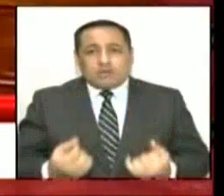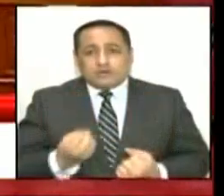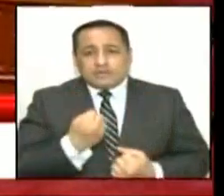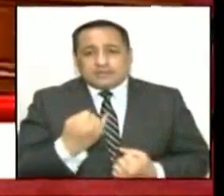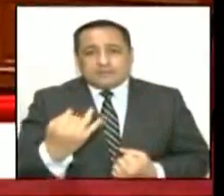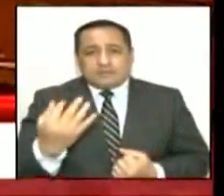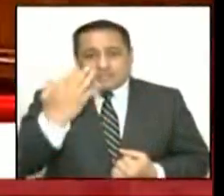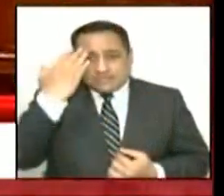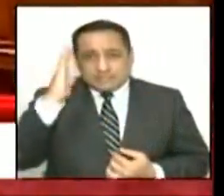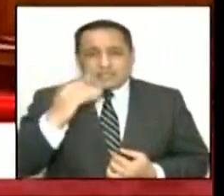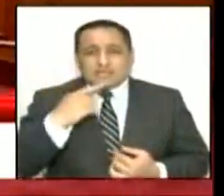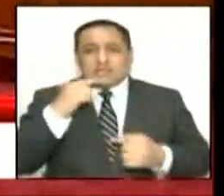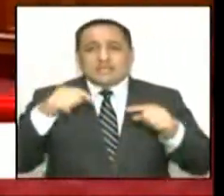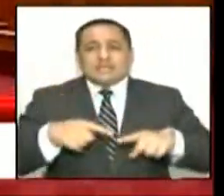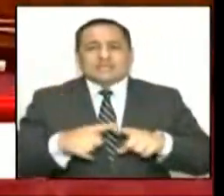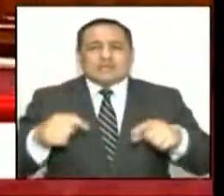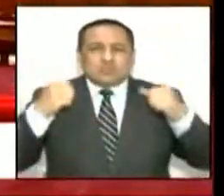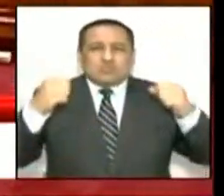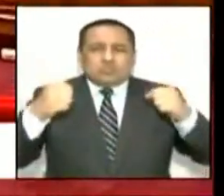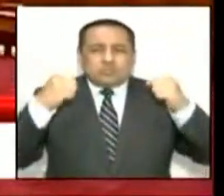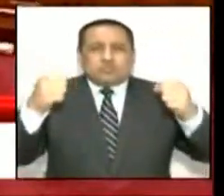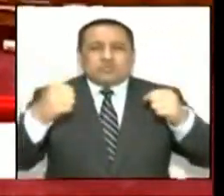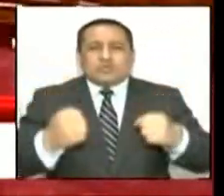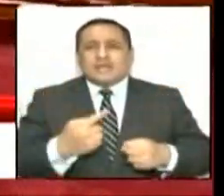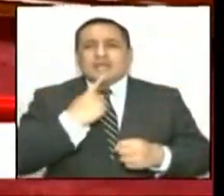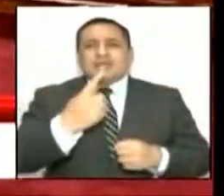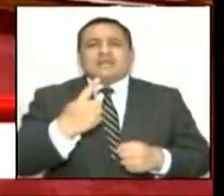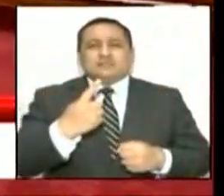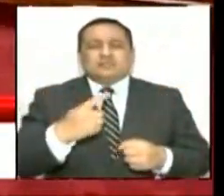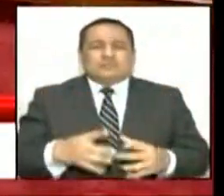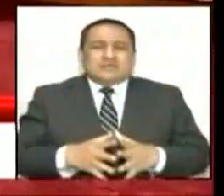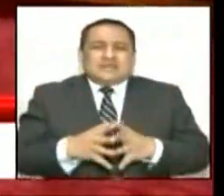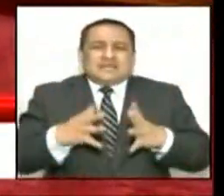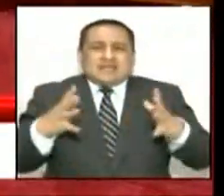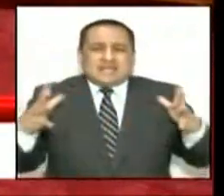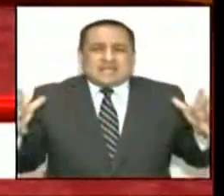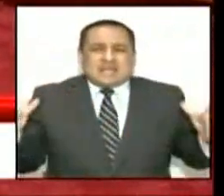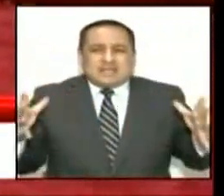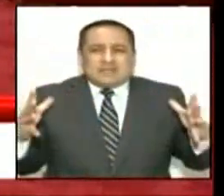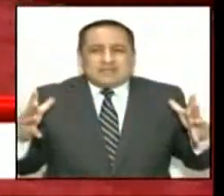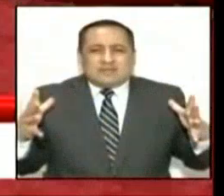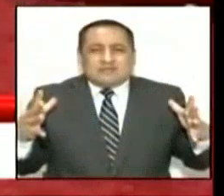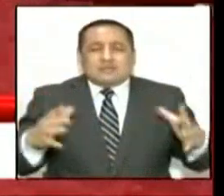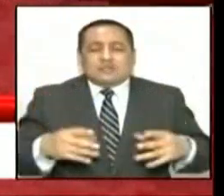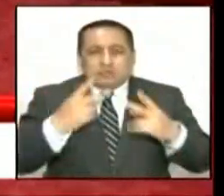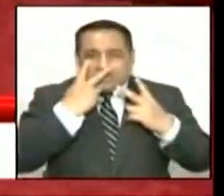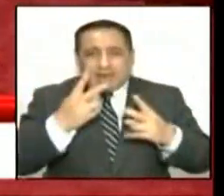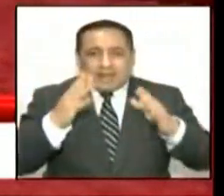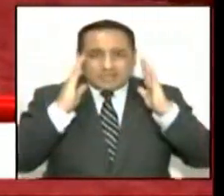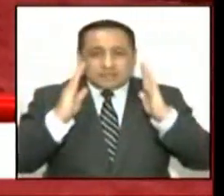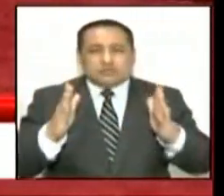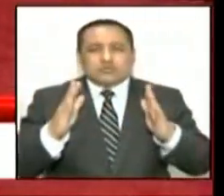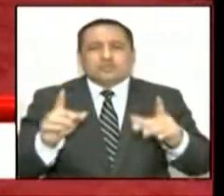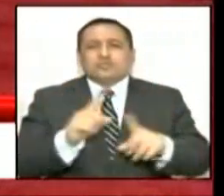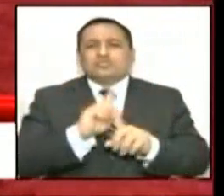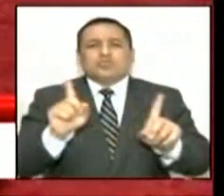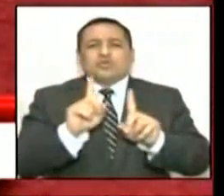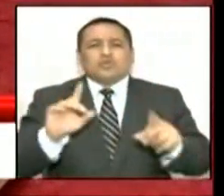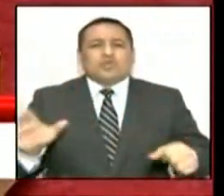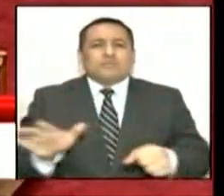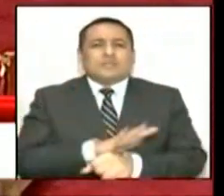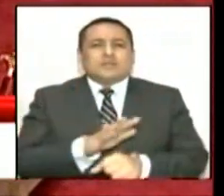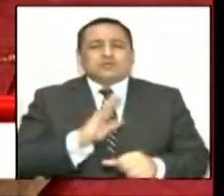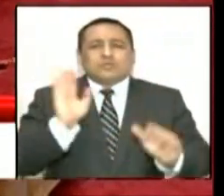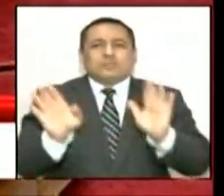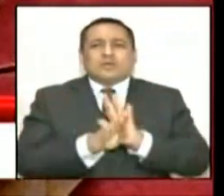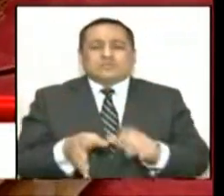últimos días, estas manifestaciones, son un poderosísimo llamado de atención. No bastó